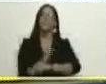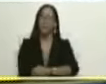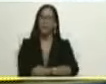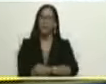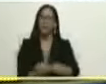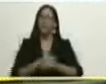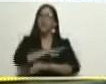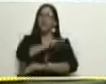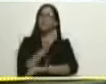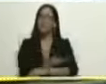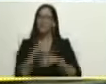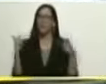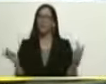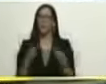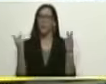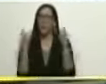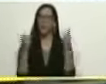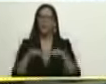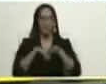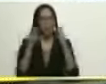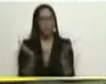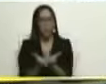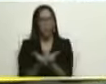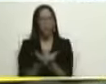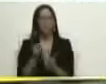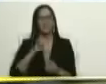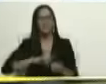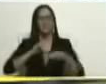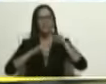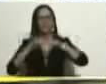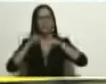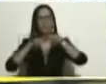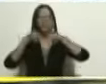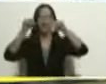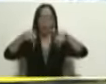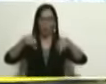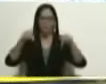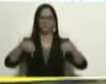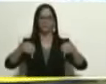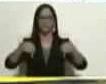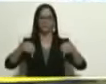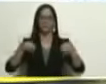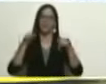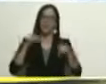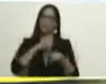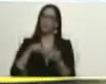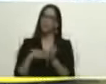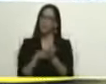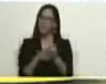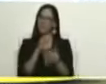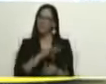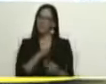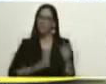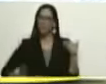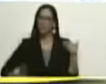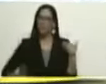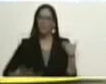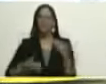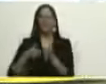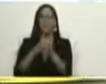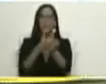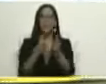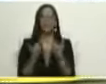fuerza y prosperidad en el mundo que se está construyendo hoy por hoy. Ese es nuestro camino, señor presidente, el camino